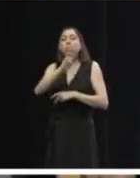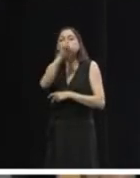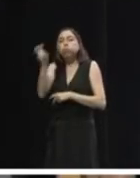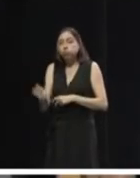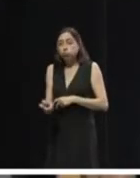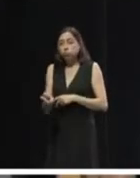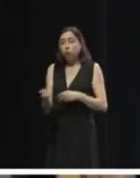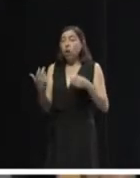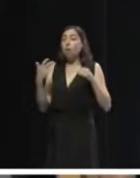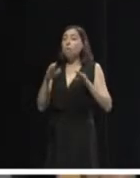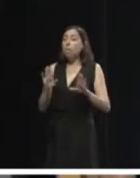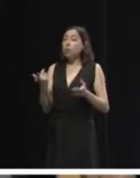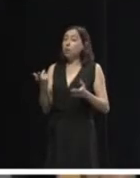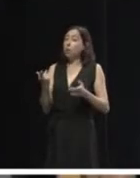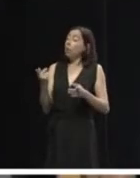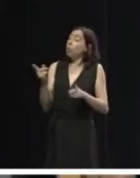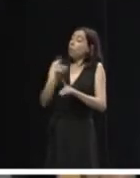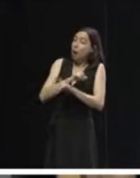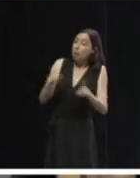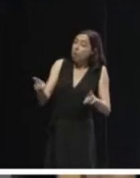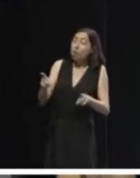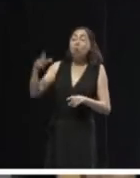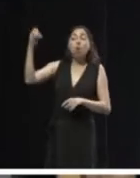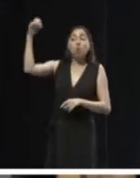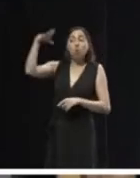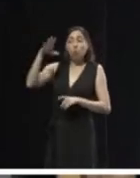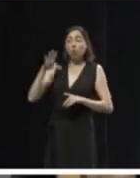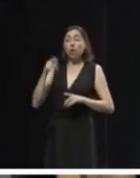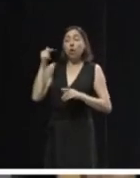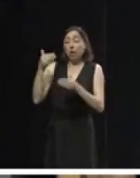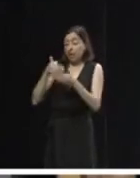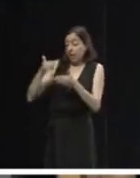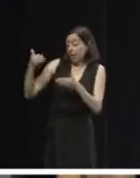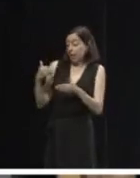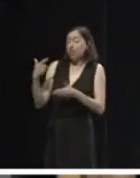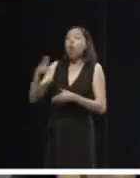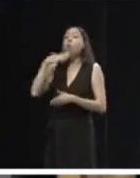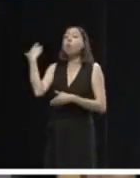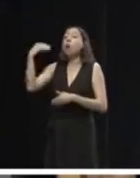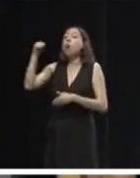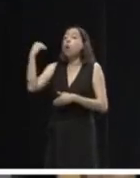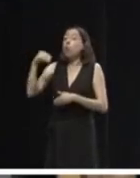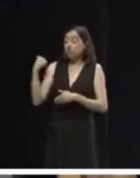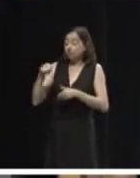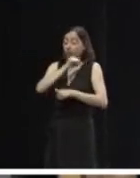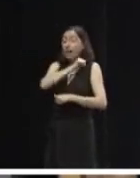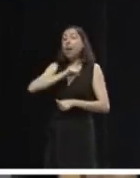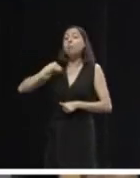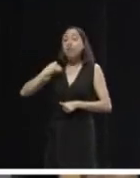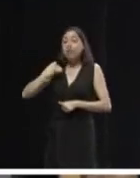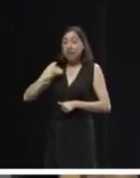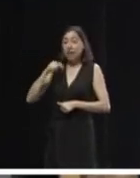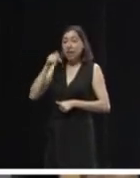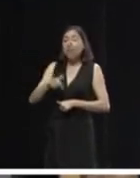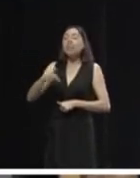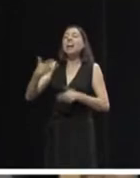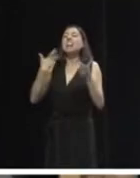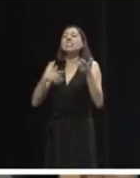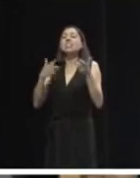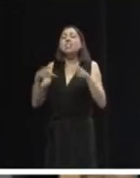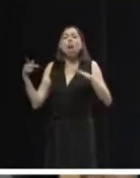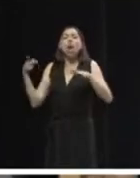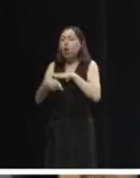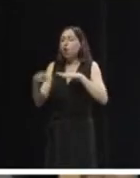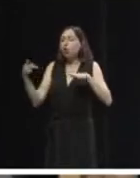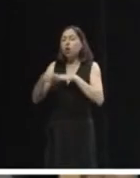Pero tampoco el suministro eléctrico. Aquí detrás hay una joven con una camiseta y es que en esta Sevilla hay cortes de